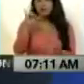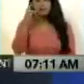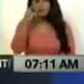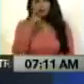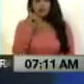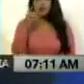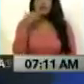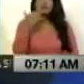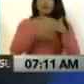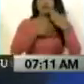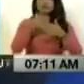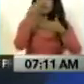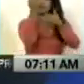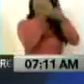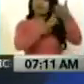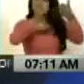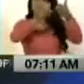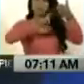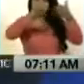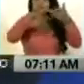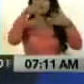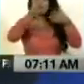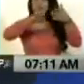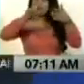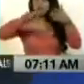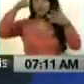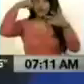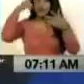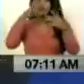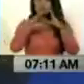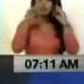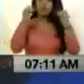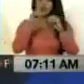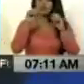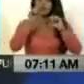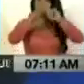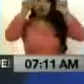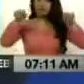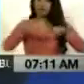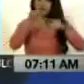sido este proceso de plasmar en las paredes de toda la infraestructura y la